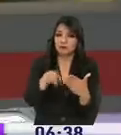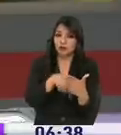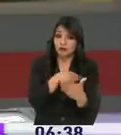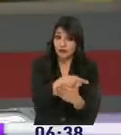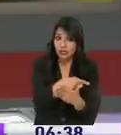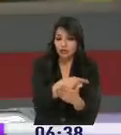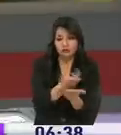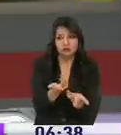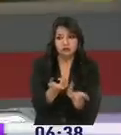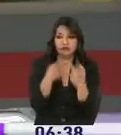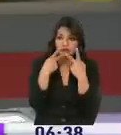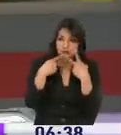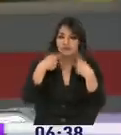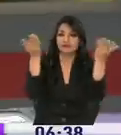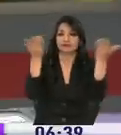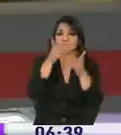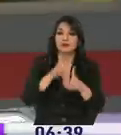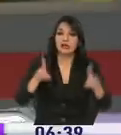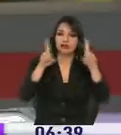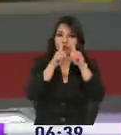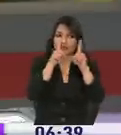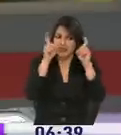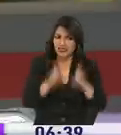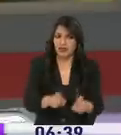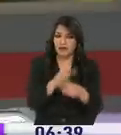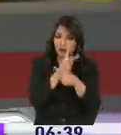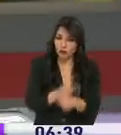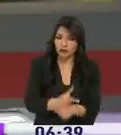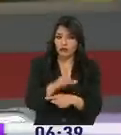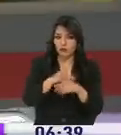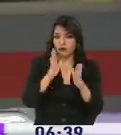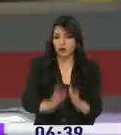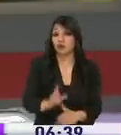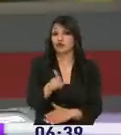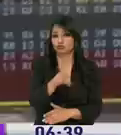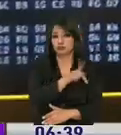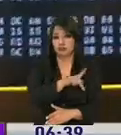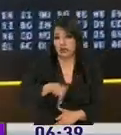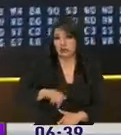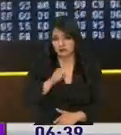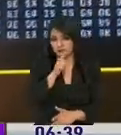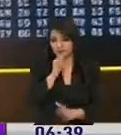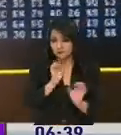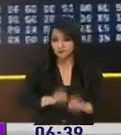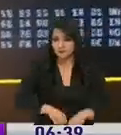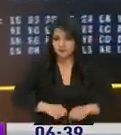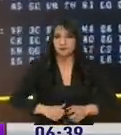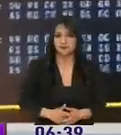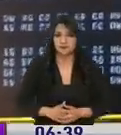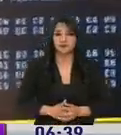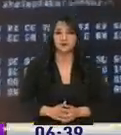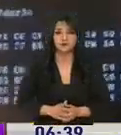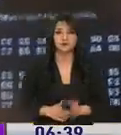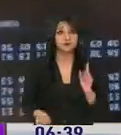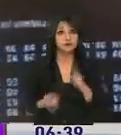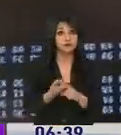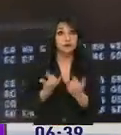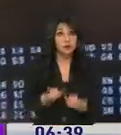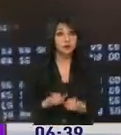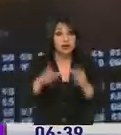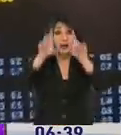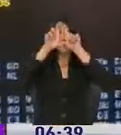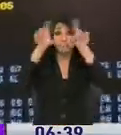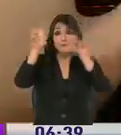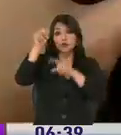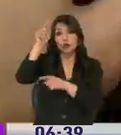de protección de datos para velar por los ecuatorianos. Vamos. Hasta el momento, todo apuntaría que la empresa